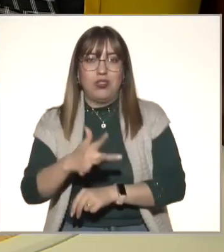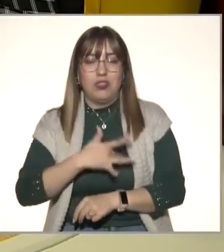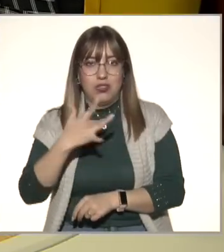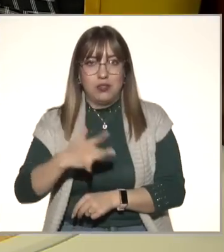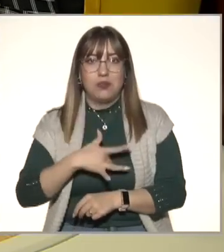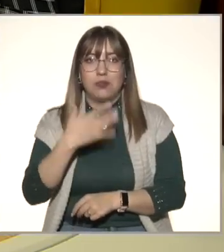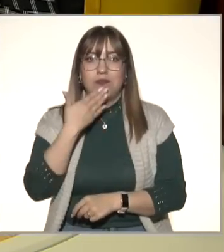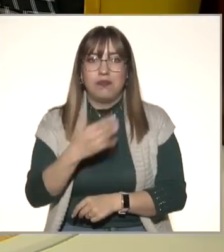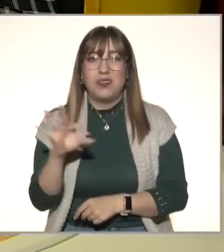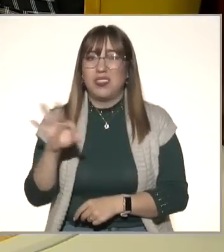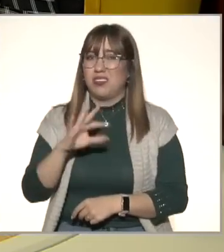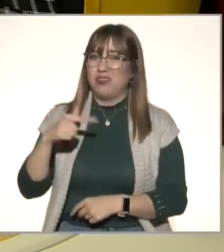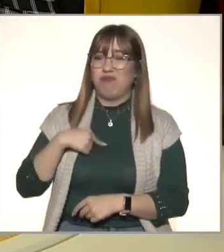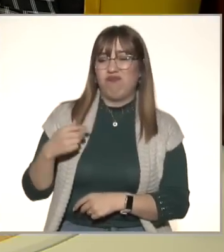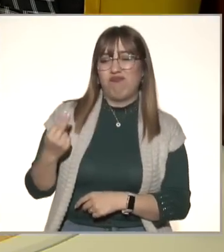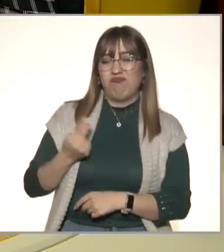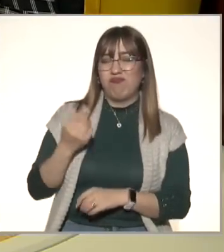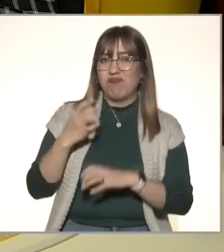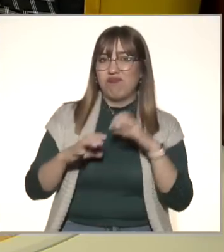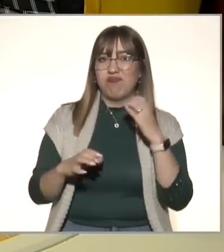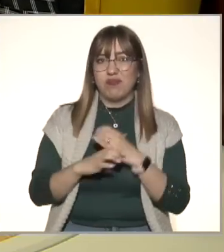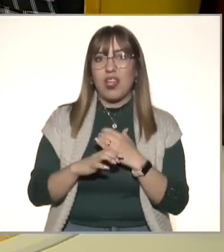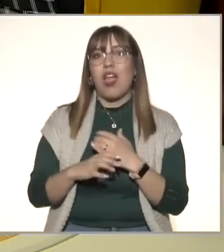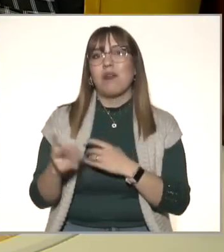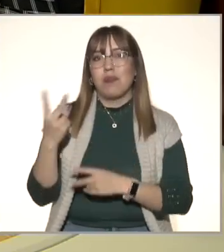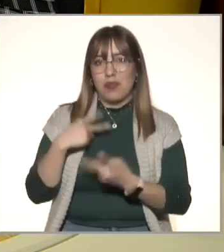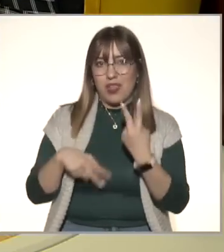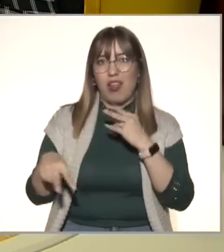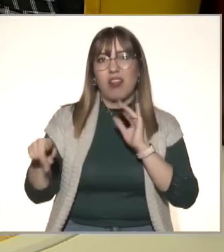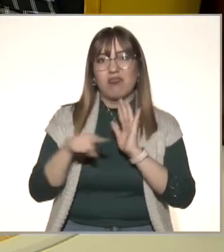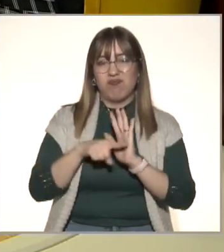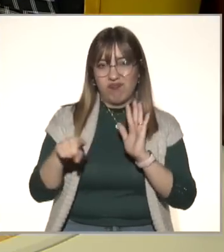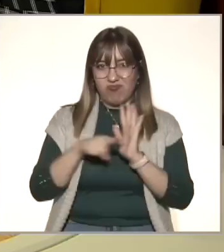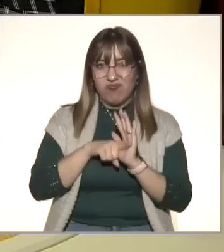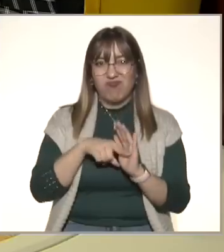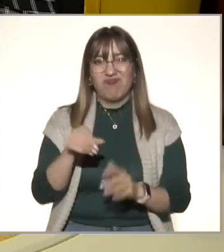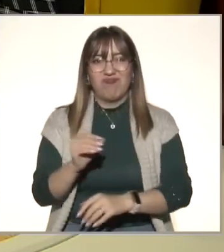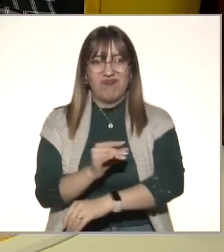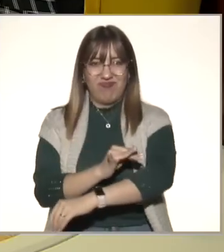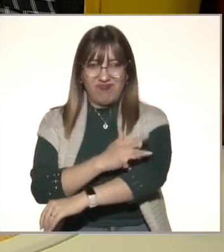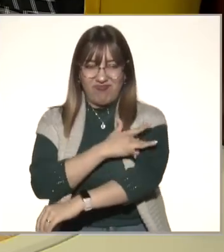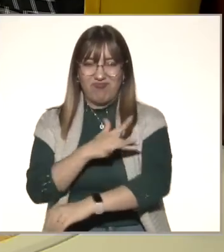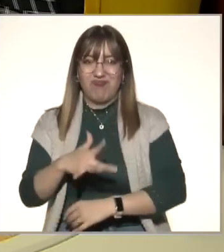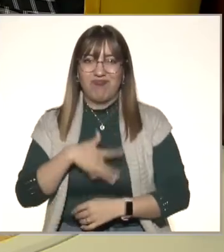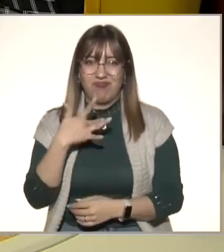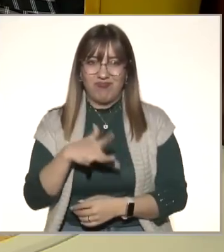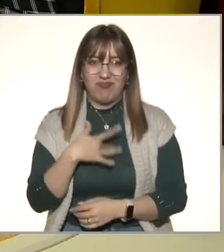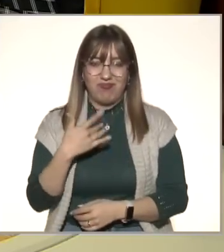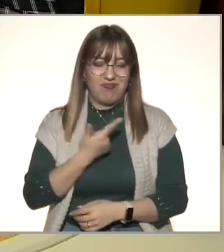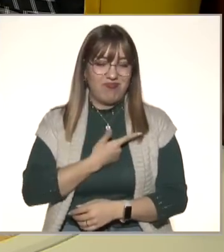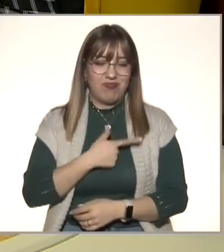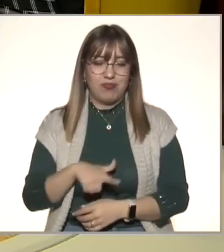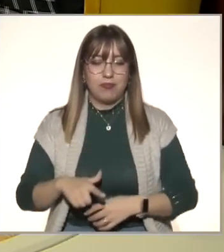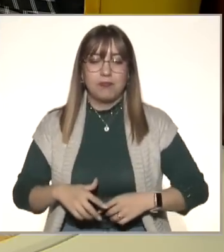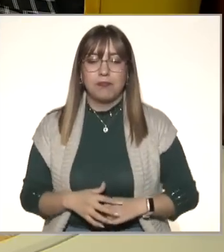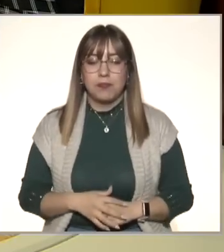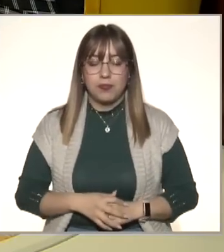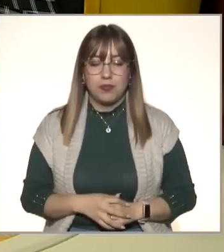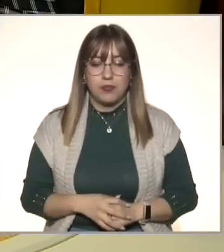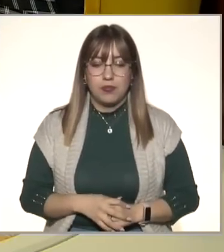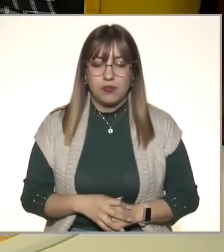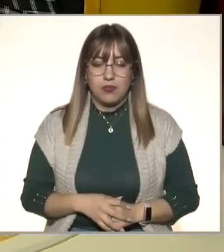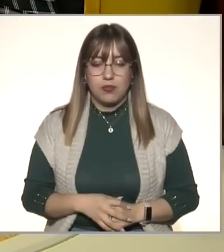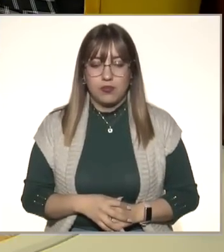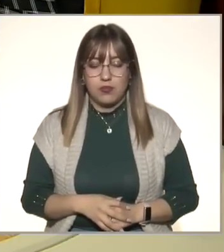necesidades están insatisfechas, devienen los sentimientos que no son placenteros, displacenteros.